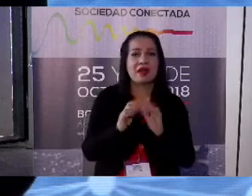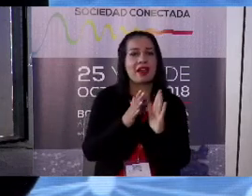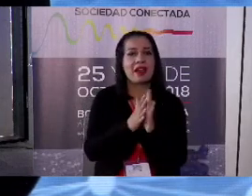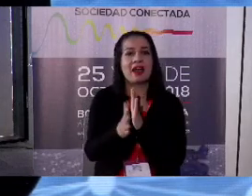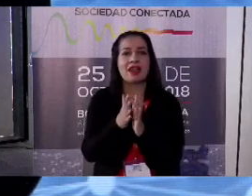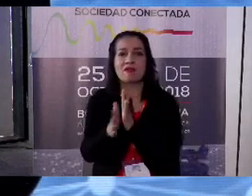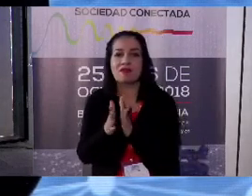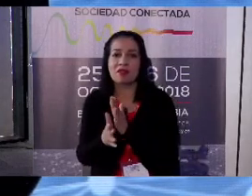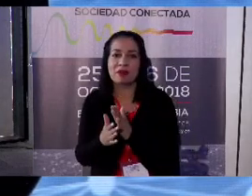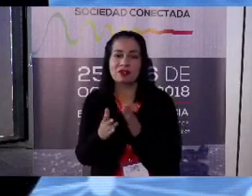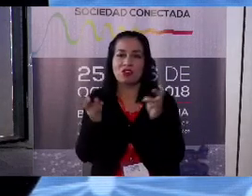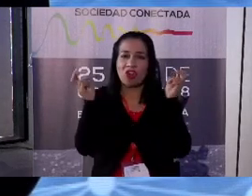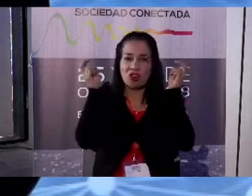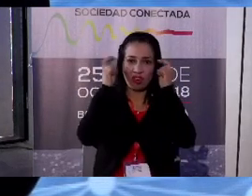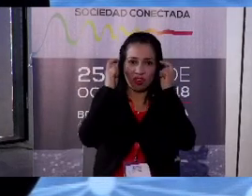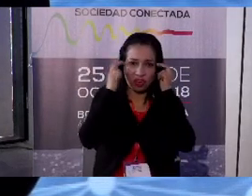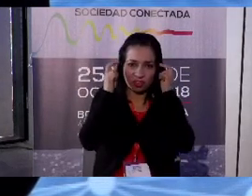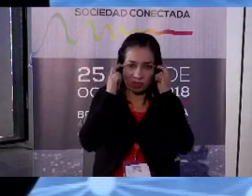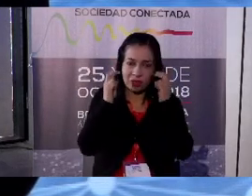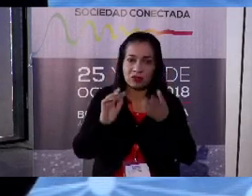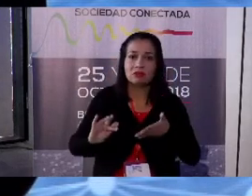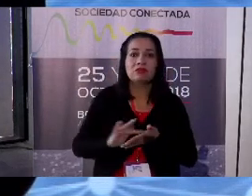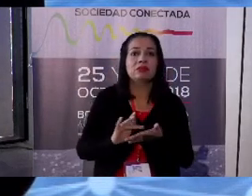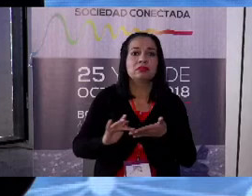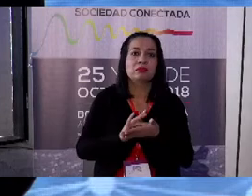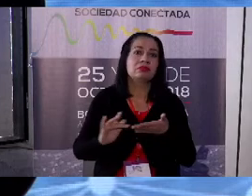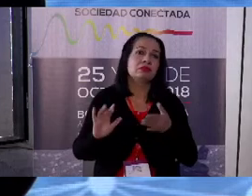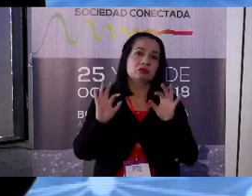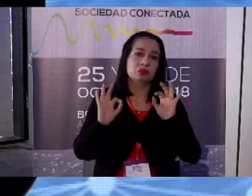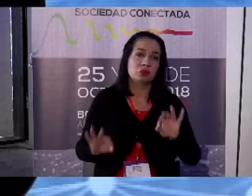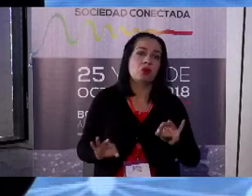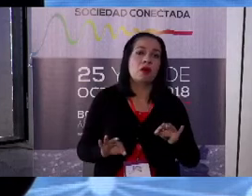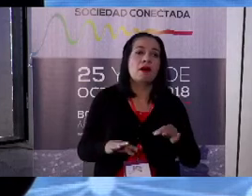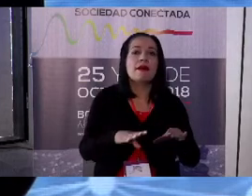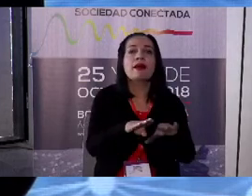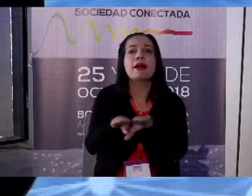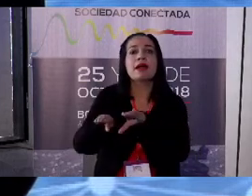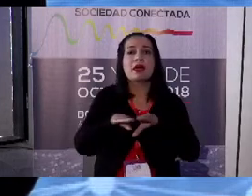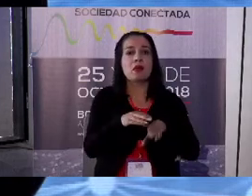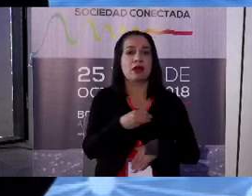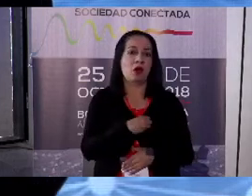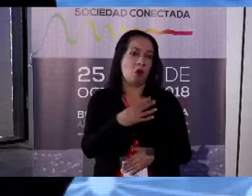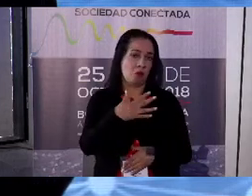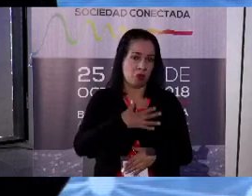del conocimiento en igualdad de oportunidad